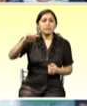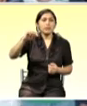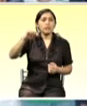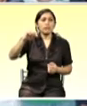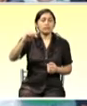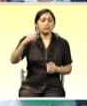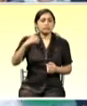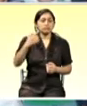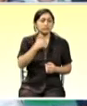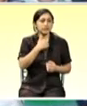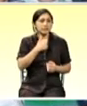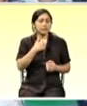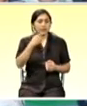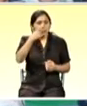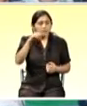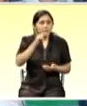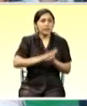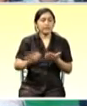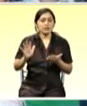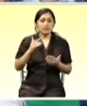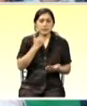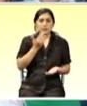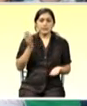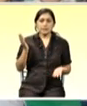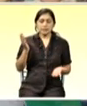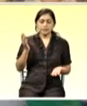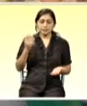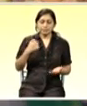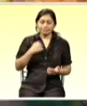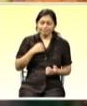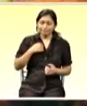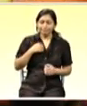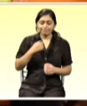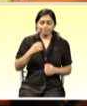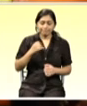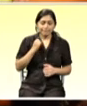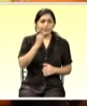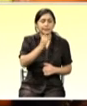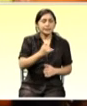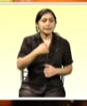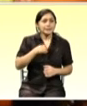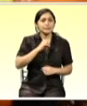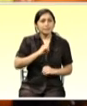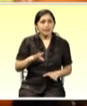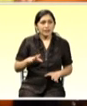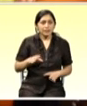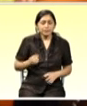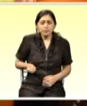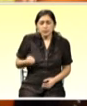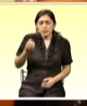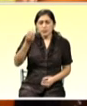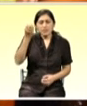haces escuchar? Confieso que soy indigno de misericordia. Tantas veces me